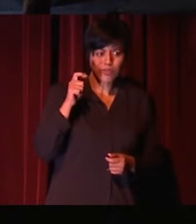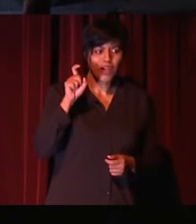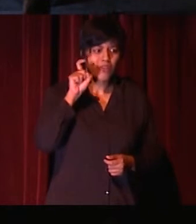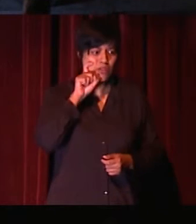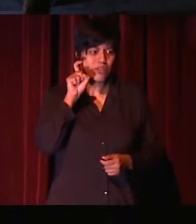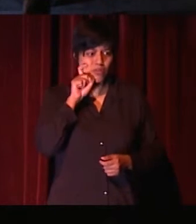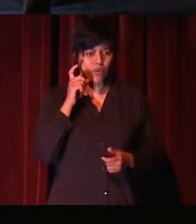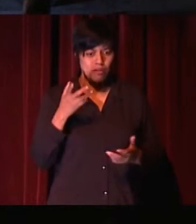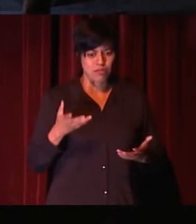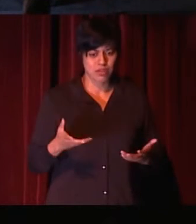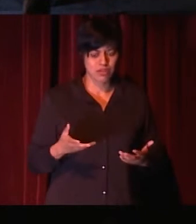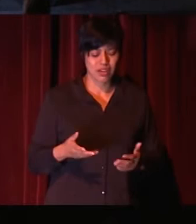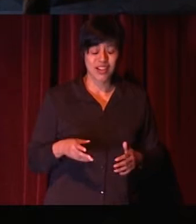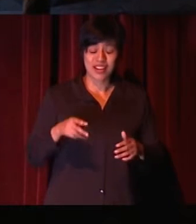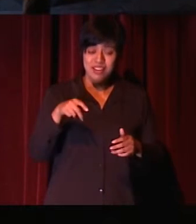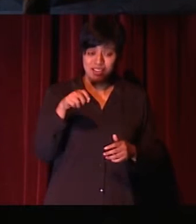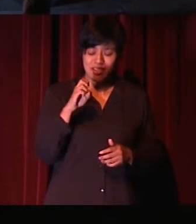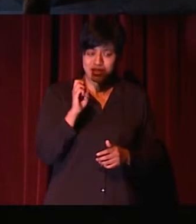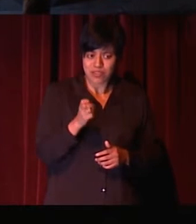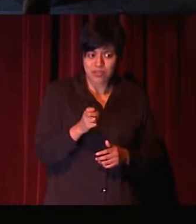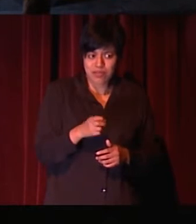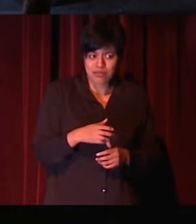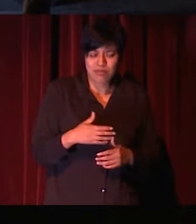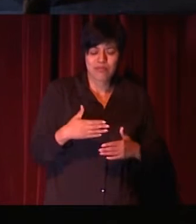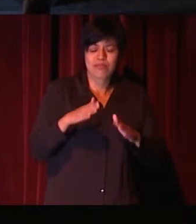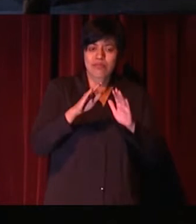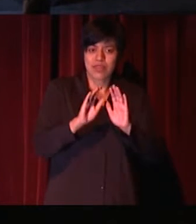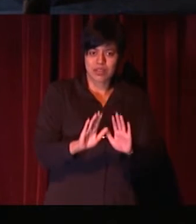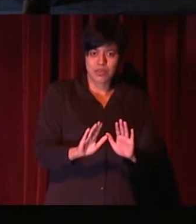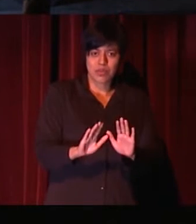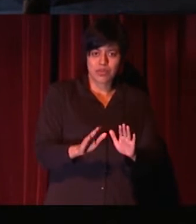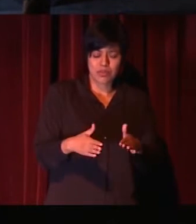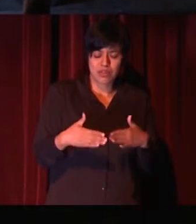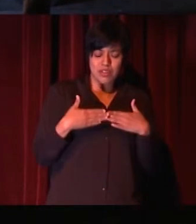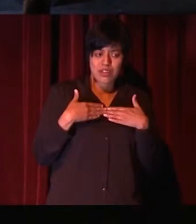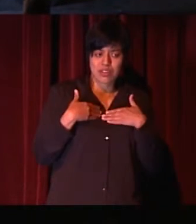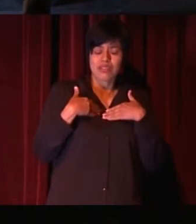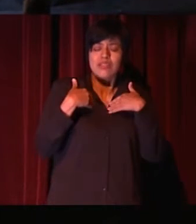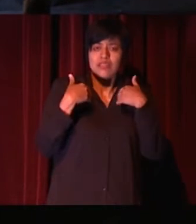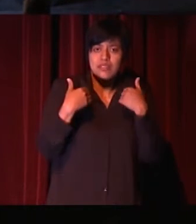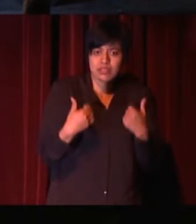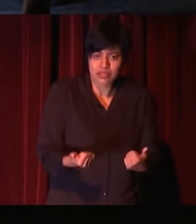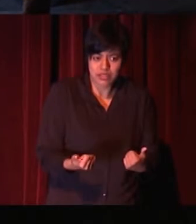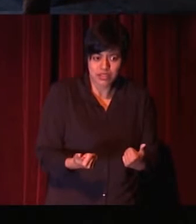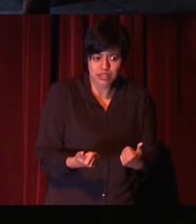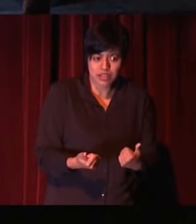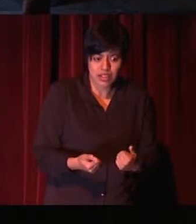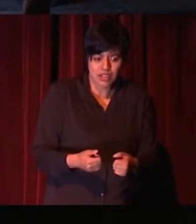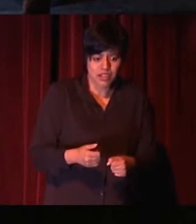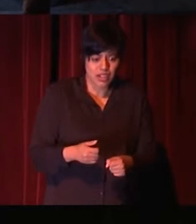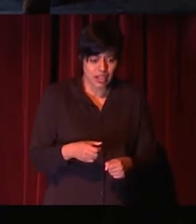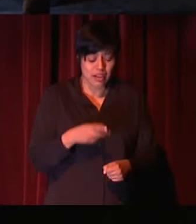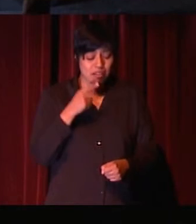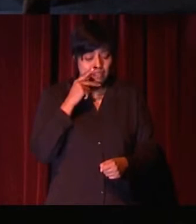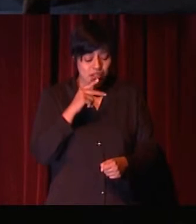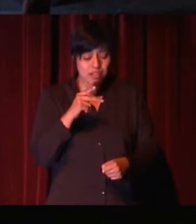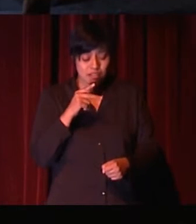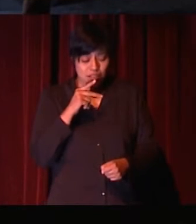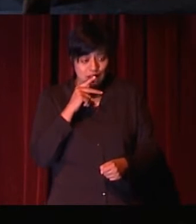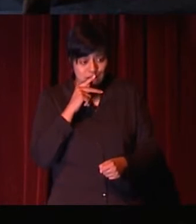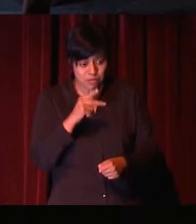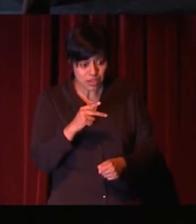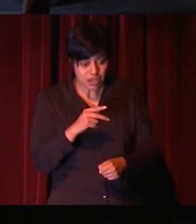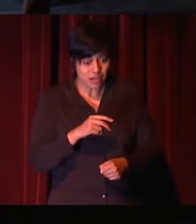entonces me detuve y tuve que entender que era muchísimo más allá de hacer enojar a alguien o de ofender a alguien era